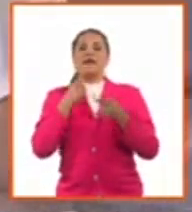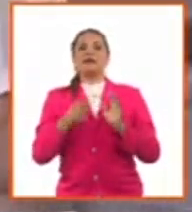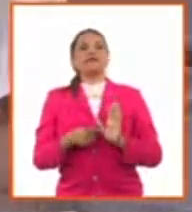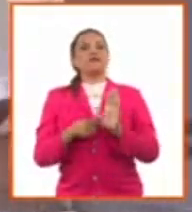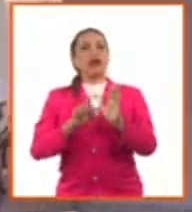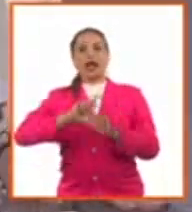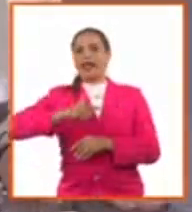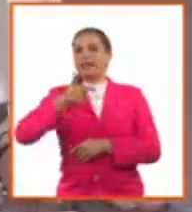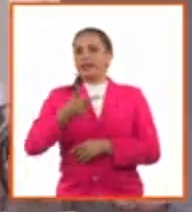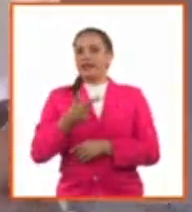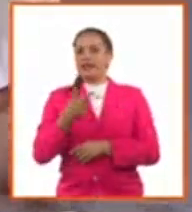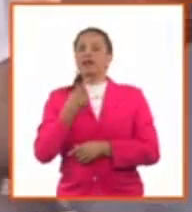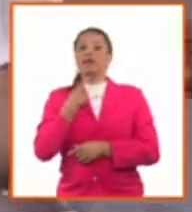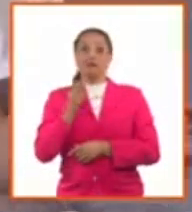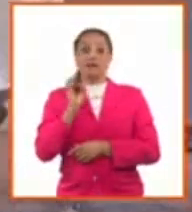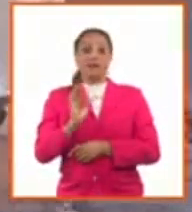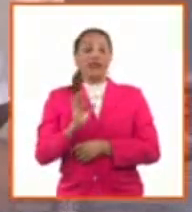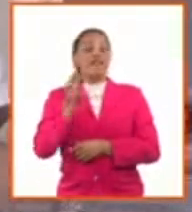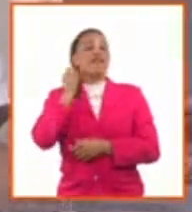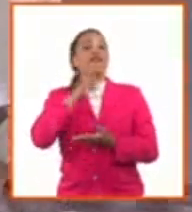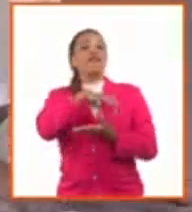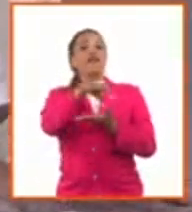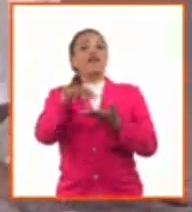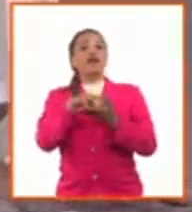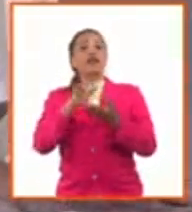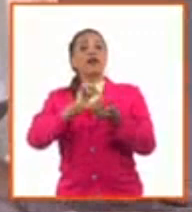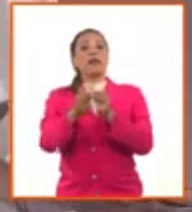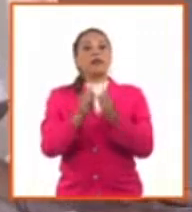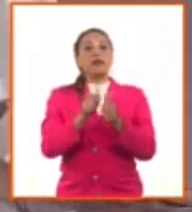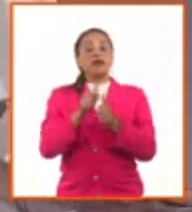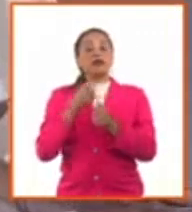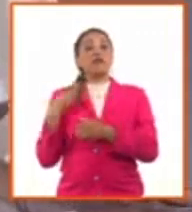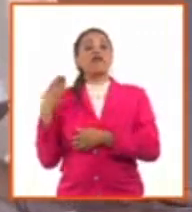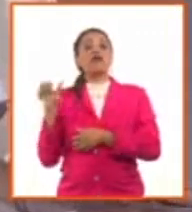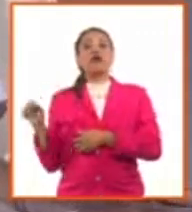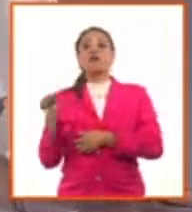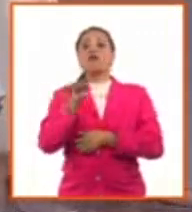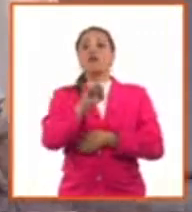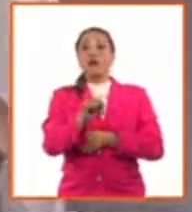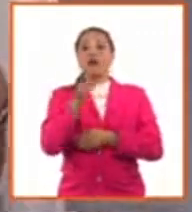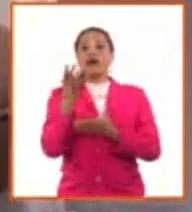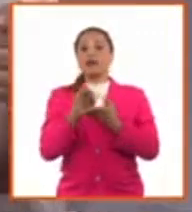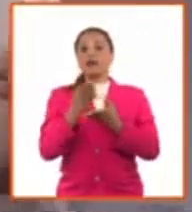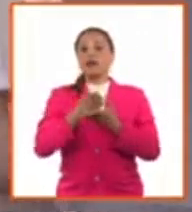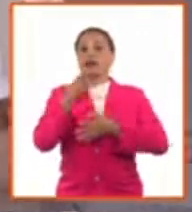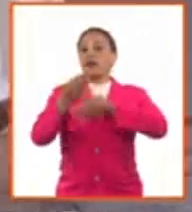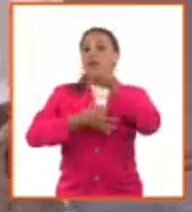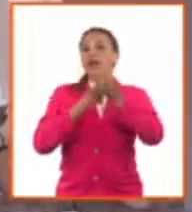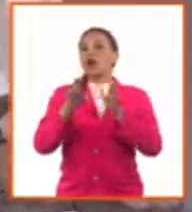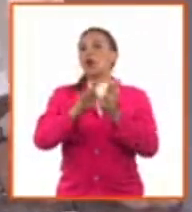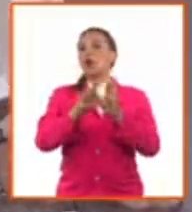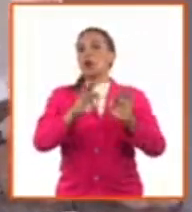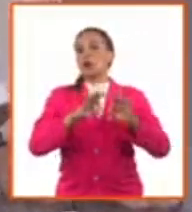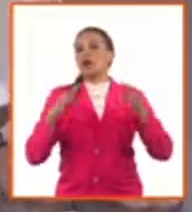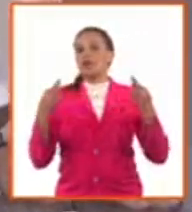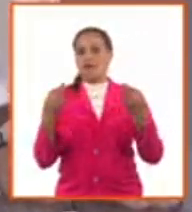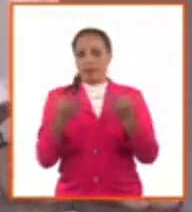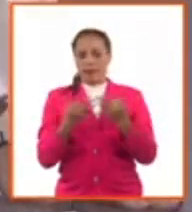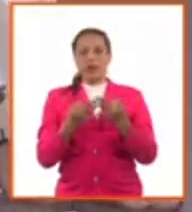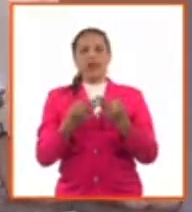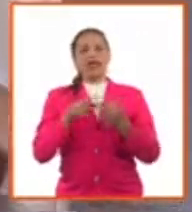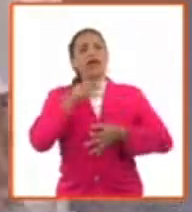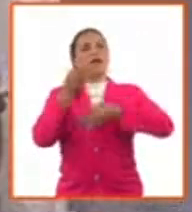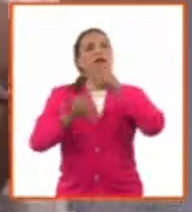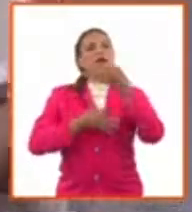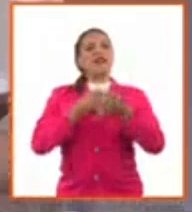artistas aficionados, ferias deportivas. Hemos llevado a estudiantes de Derecho para conversar sobre el Código de las Familias, pero también hemos hablado